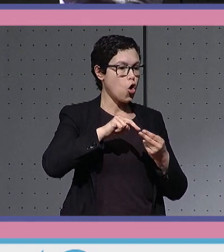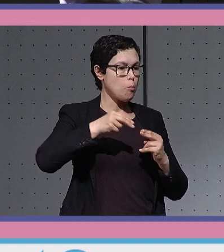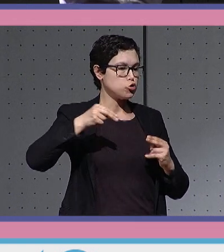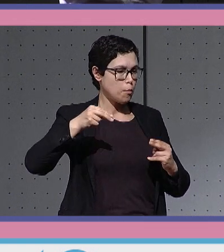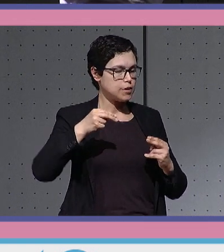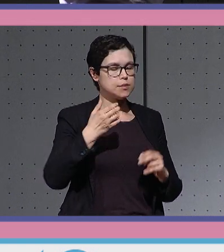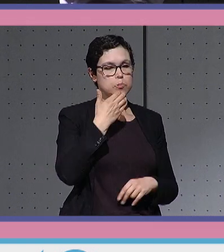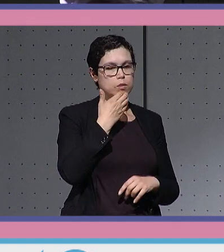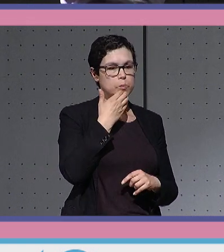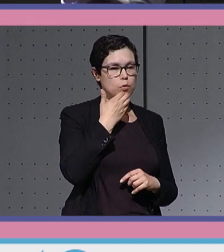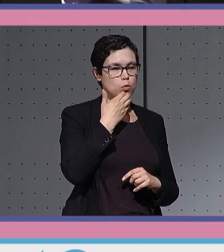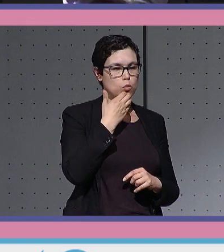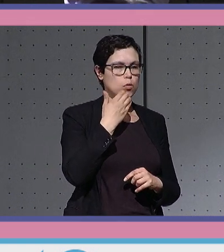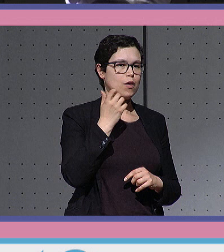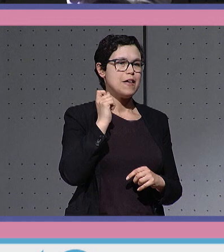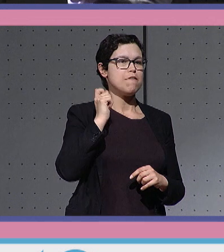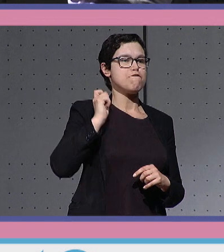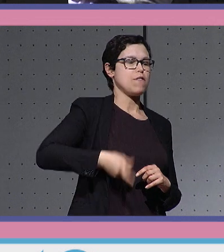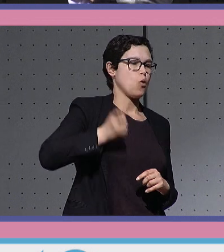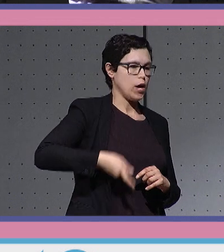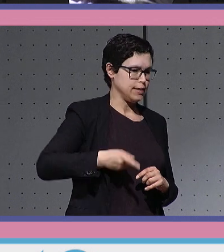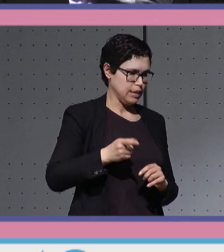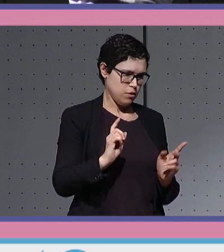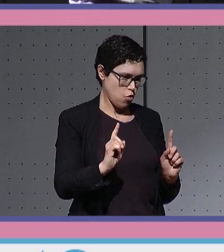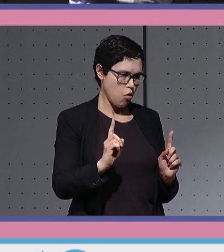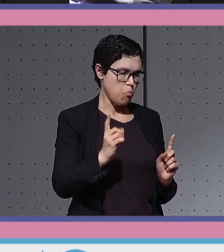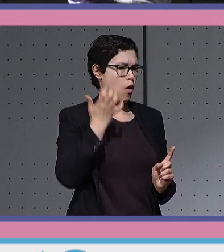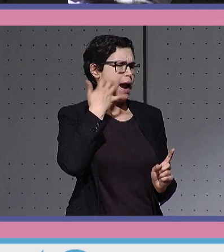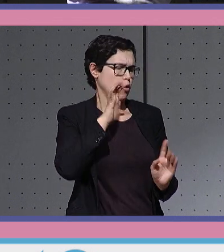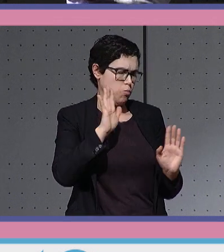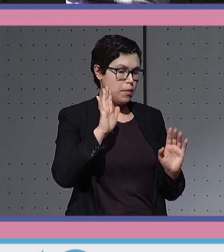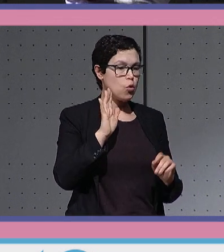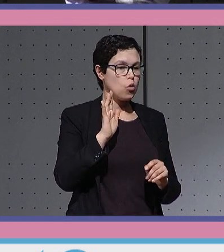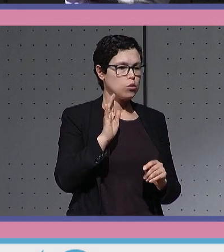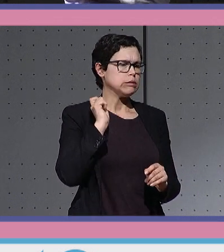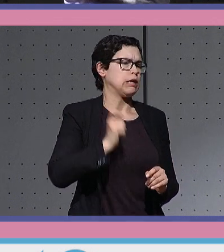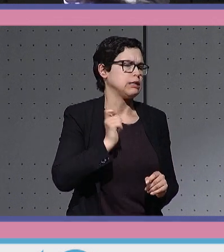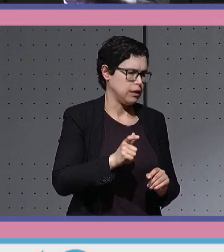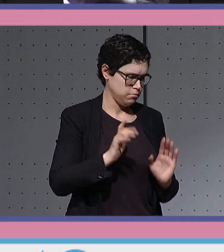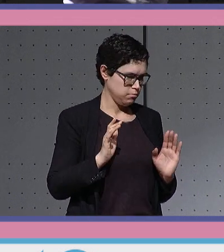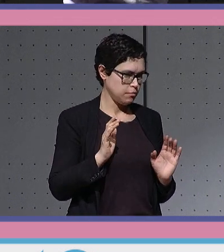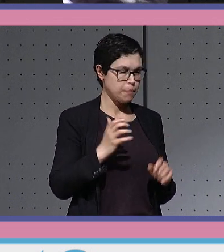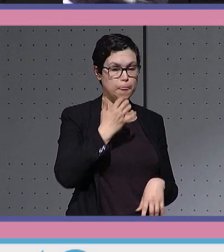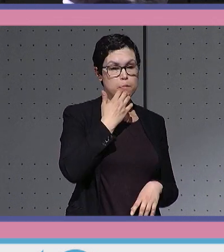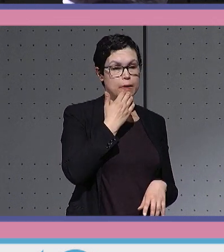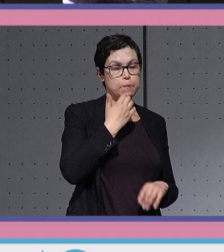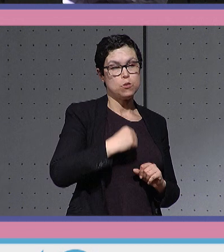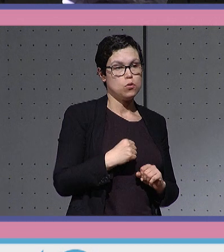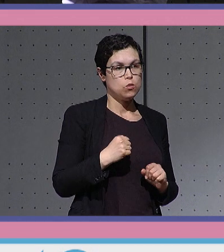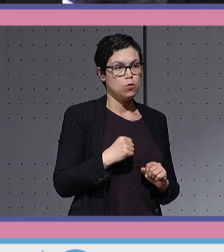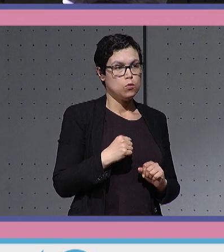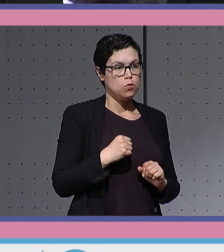son, no digamos frecuente, porque todo es raro, pero más frecuentes, que las puede tener, pues